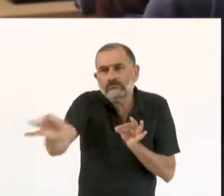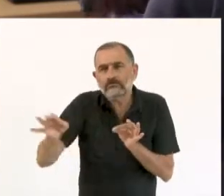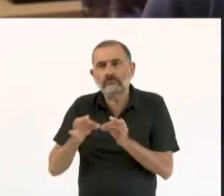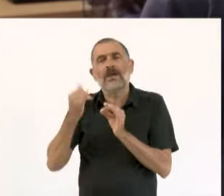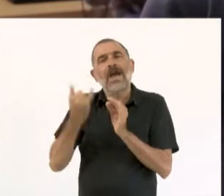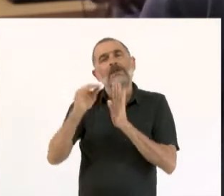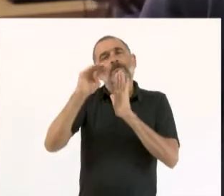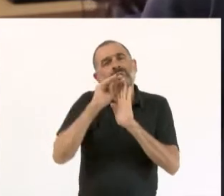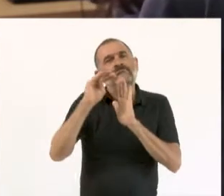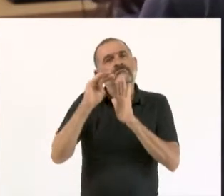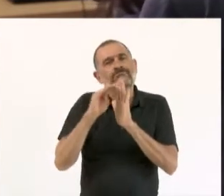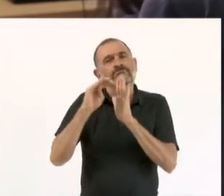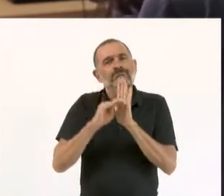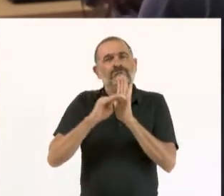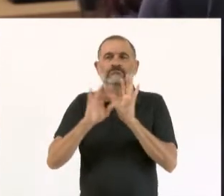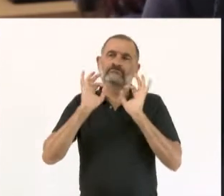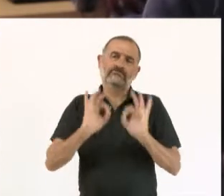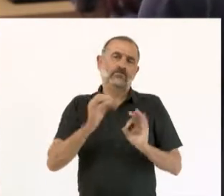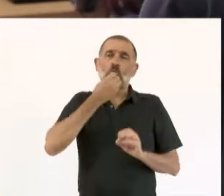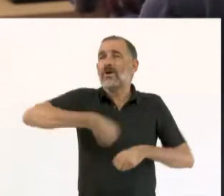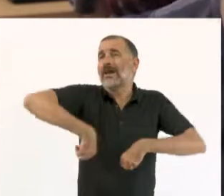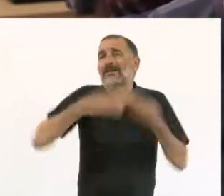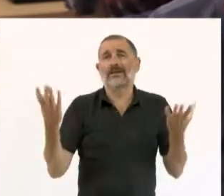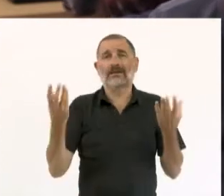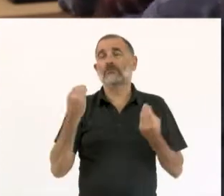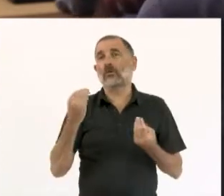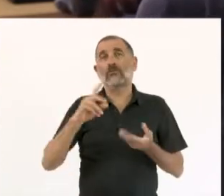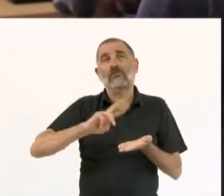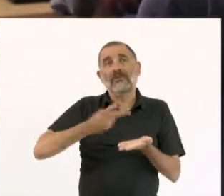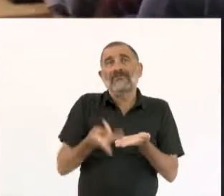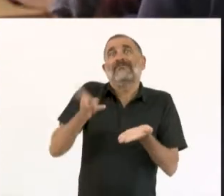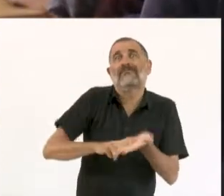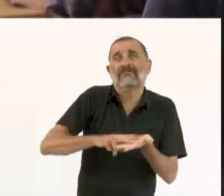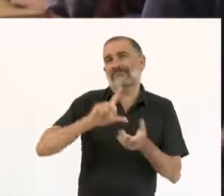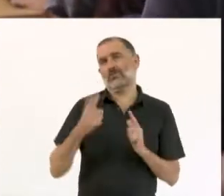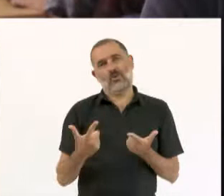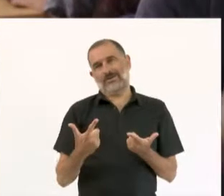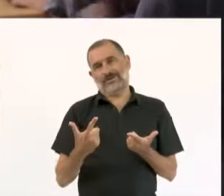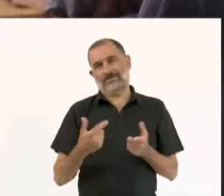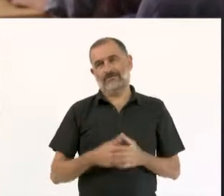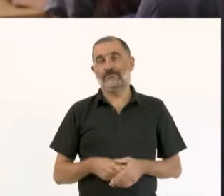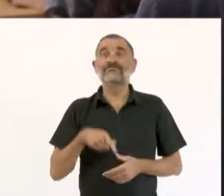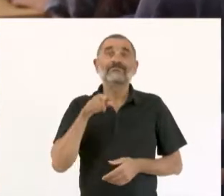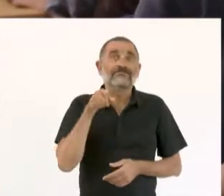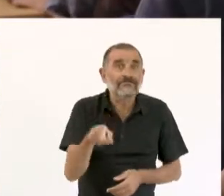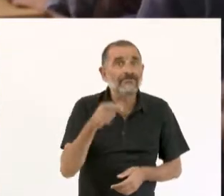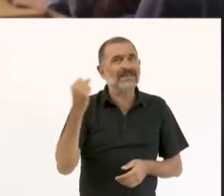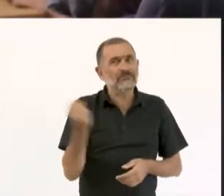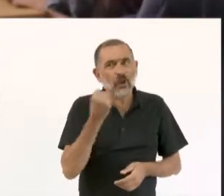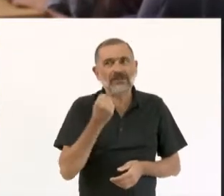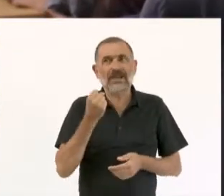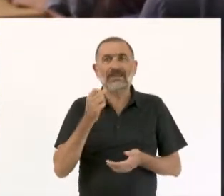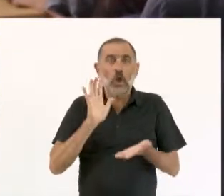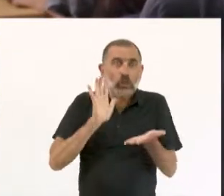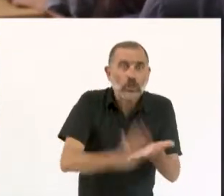cualquiera de esos pasos ya no se respeta, todo eso se pierde información, porque es sumamente invasivo. Uno va, saca el cuerpo y eso ya no